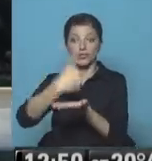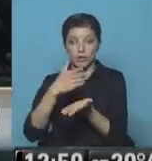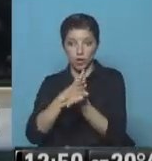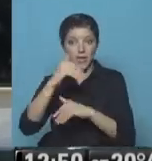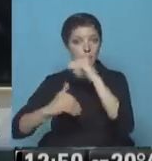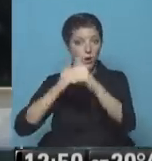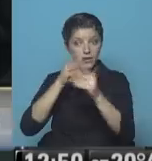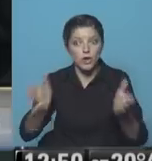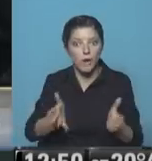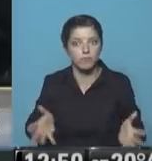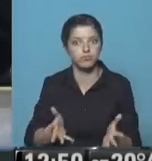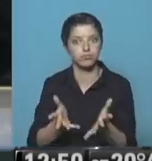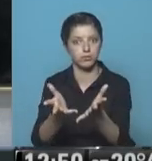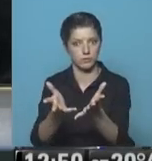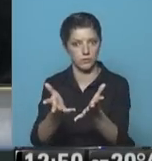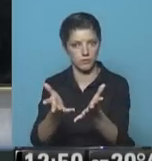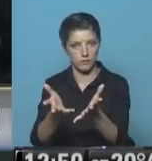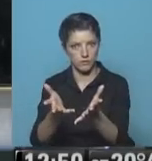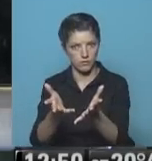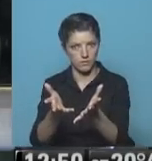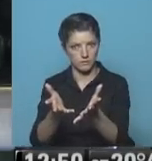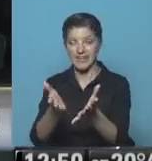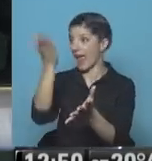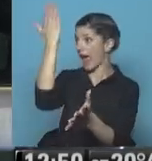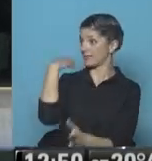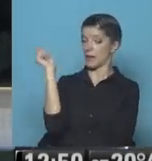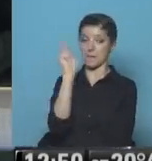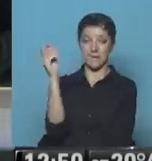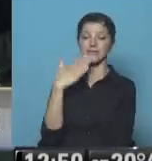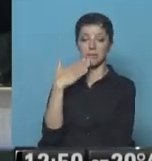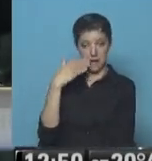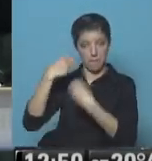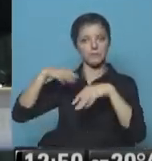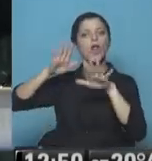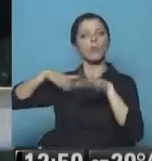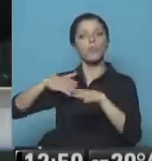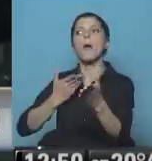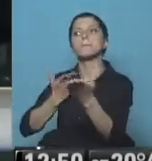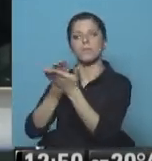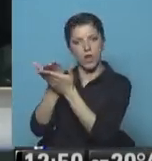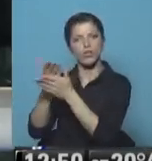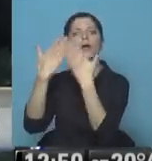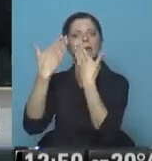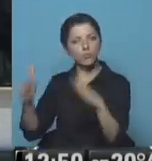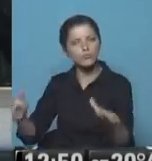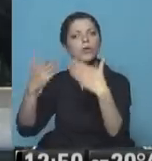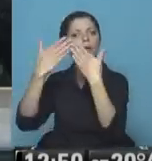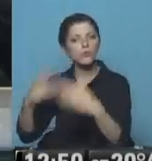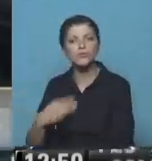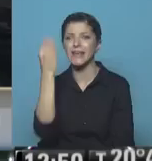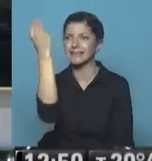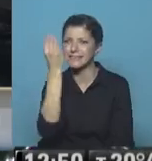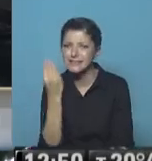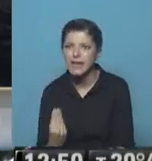progresistas en el país, que ya en abril comenzaron con movilizaciones, pidiendo la renuncia, todos los sábados